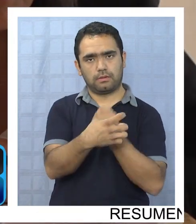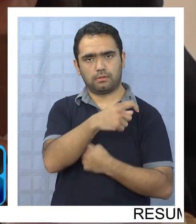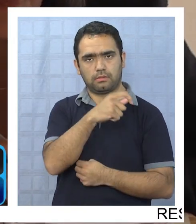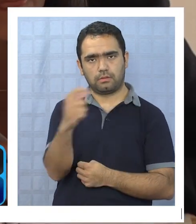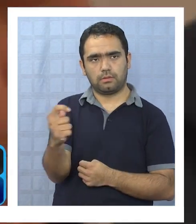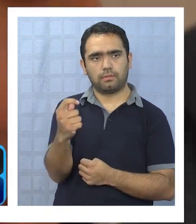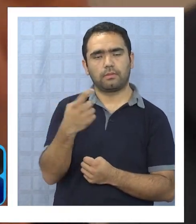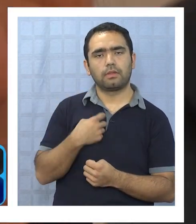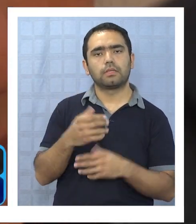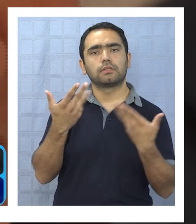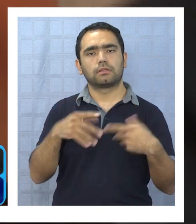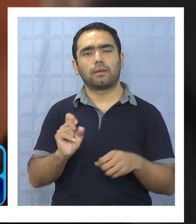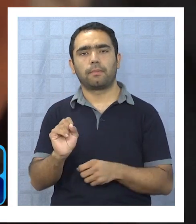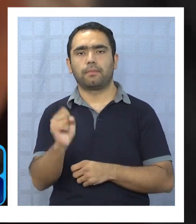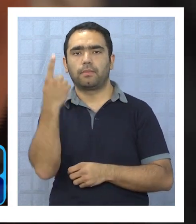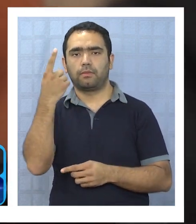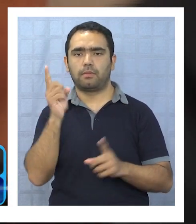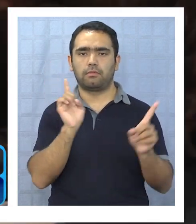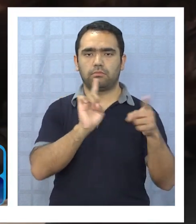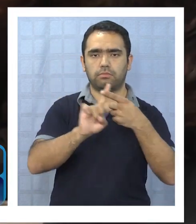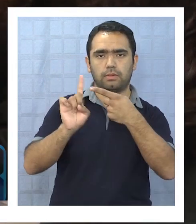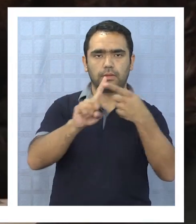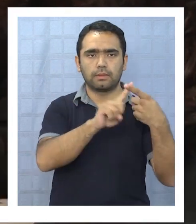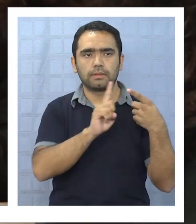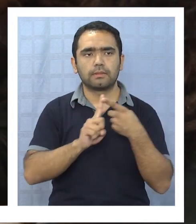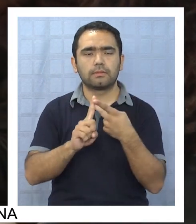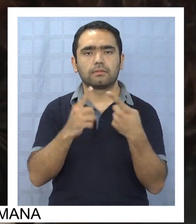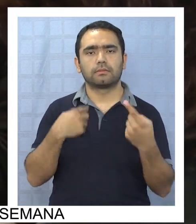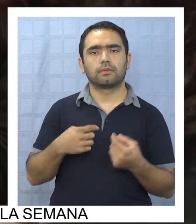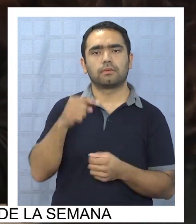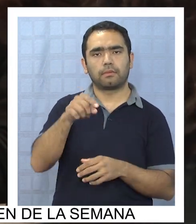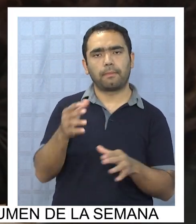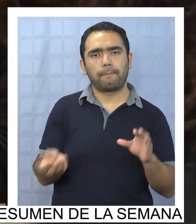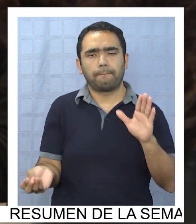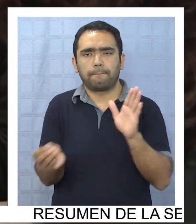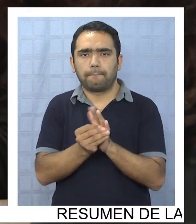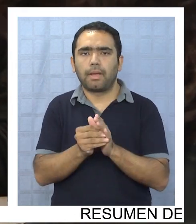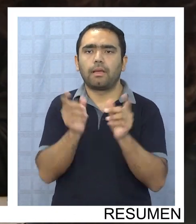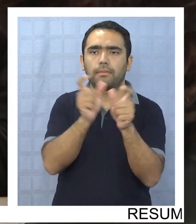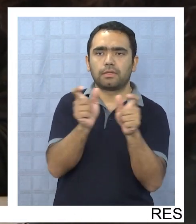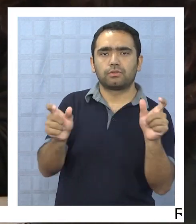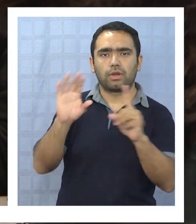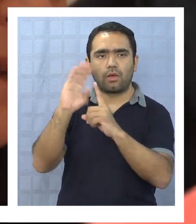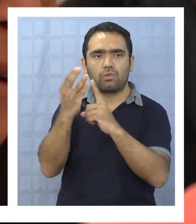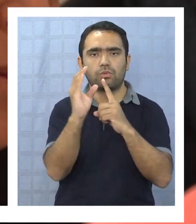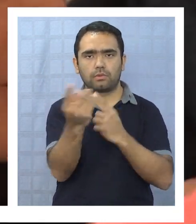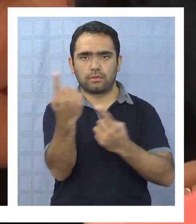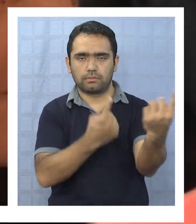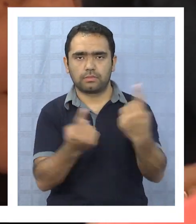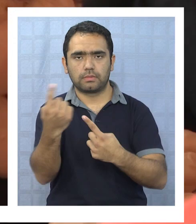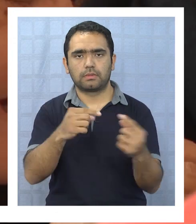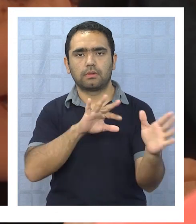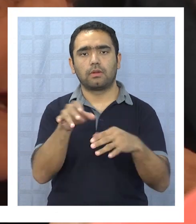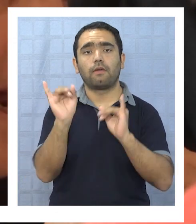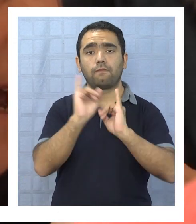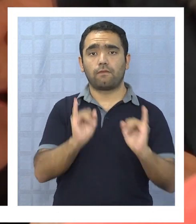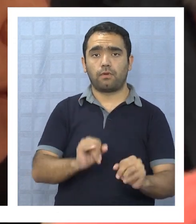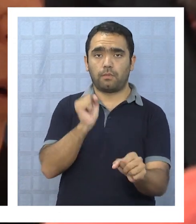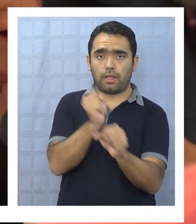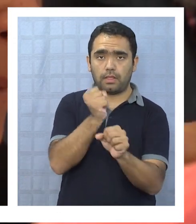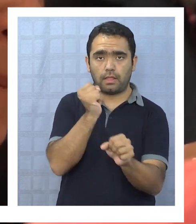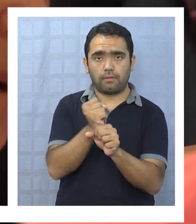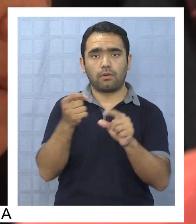se realizó la primera convención del sector, buscando la mayor participación de agentes culturales. Es una modalidad de trabajo